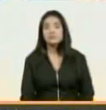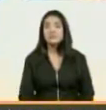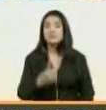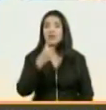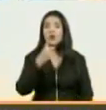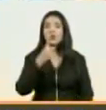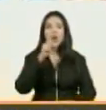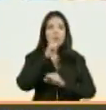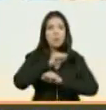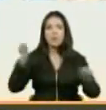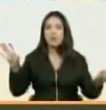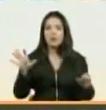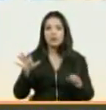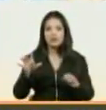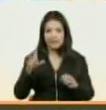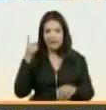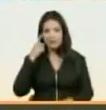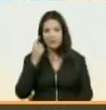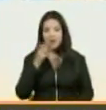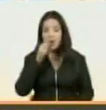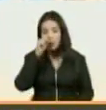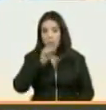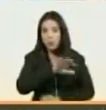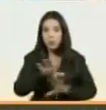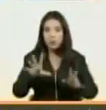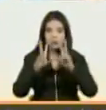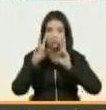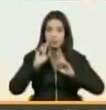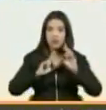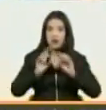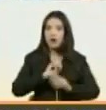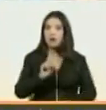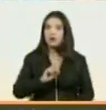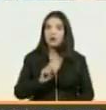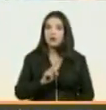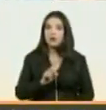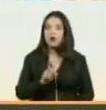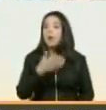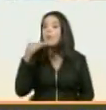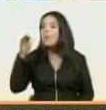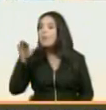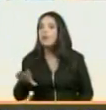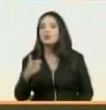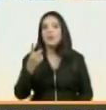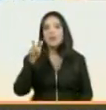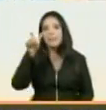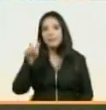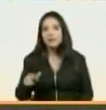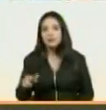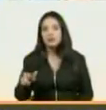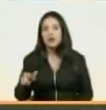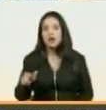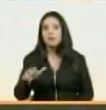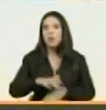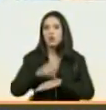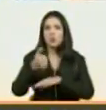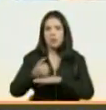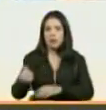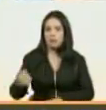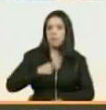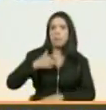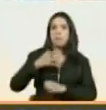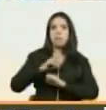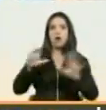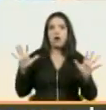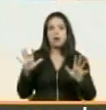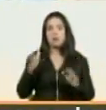lacrimógena que no tiene iniciador con explosivo le genera la muerte a una persona por impacto, yo creo que